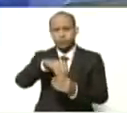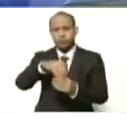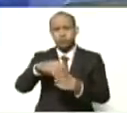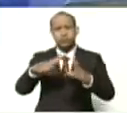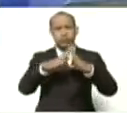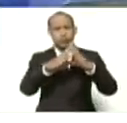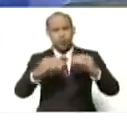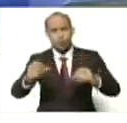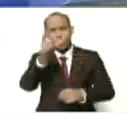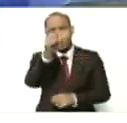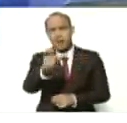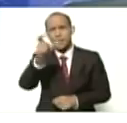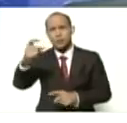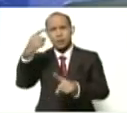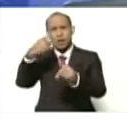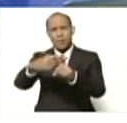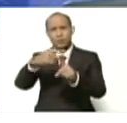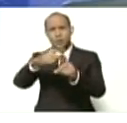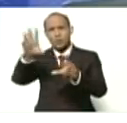casos todos